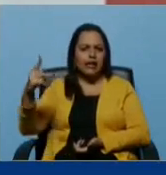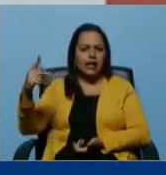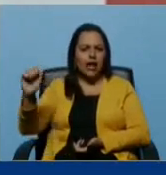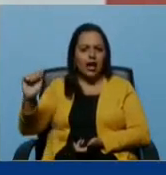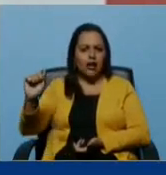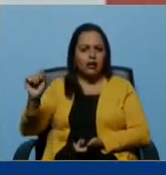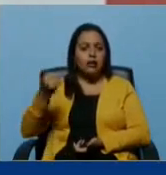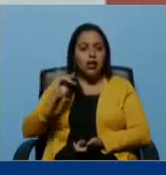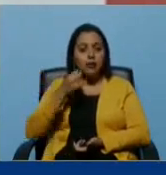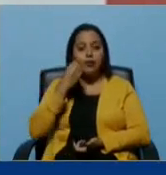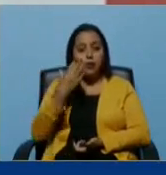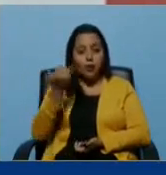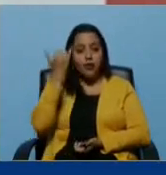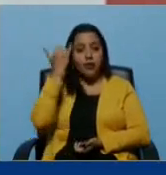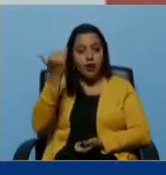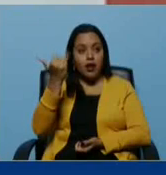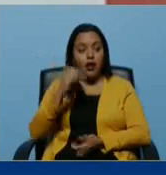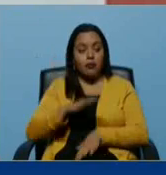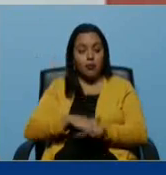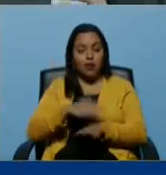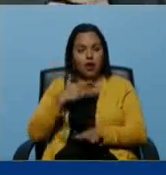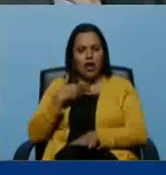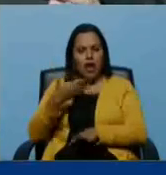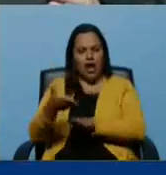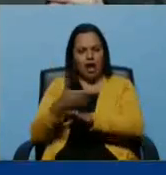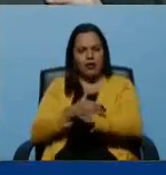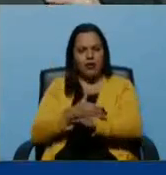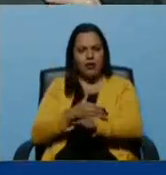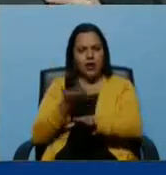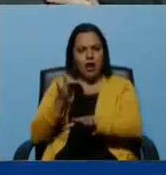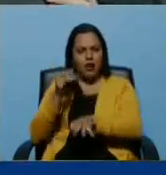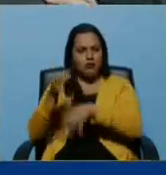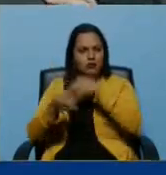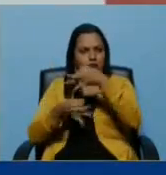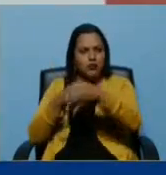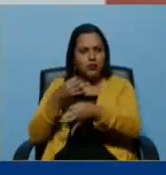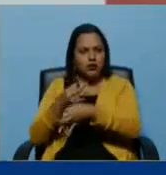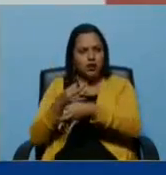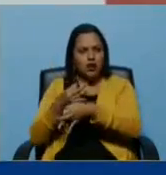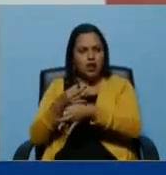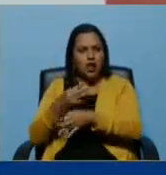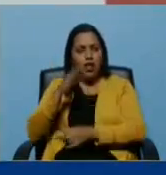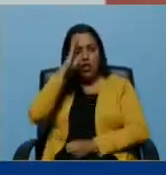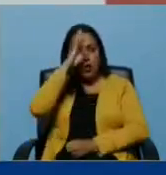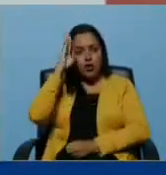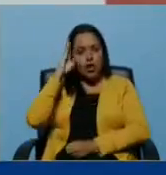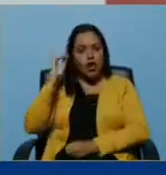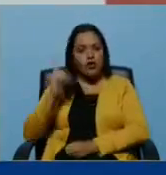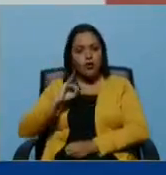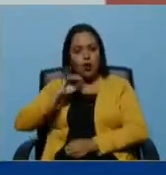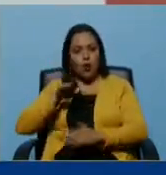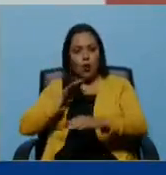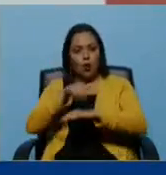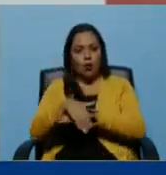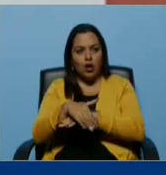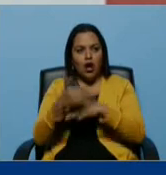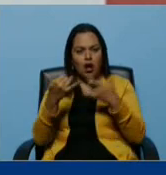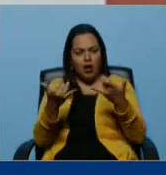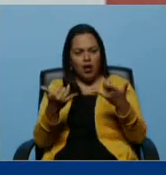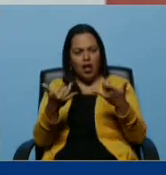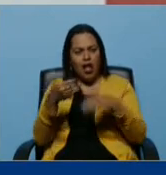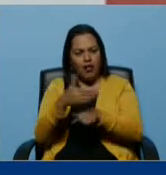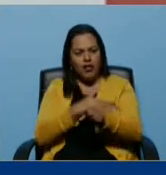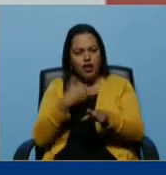y me parece muy buena, porque yo cuando estuvo hablando Diosdado y Jorge, aproveché y revisé aquí